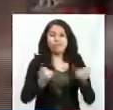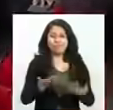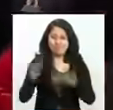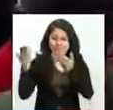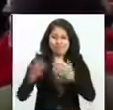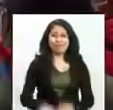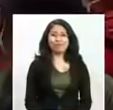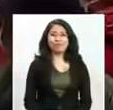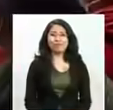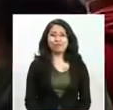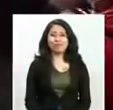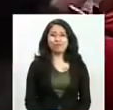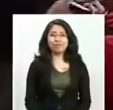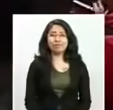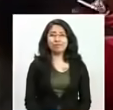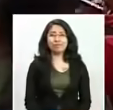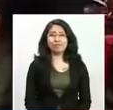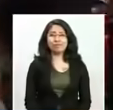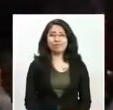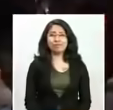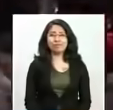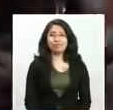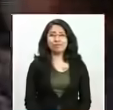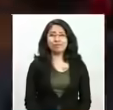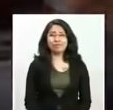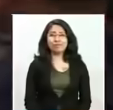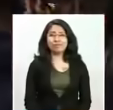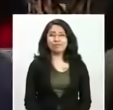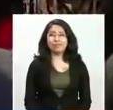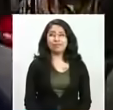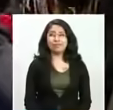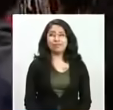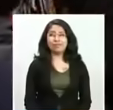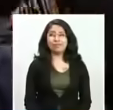retornamos con ustedes. Gracias, abogado, catedrático, analista jurídico y también...